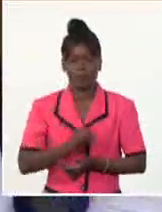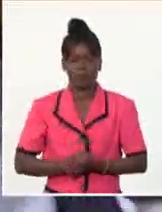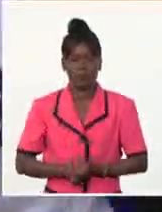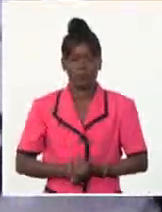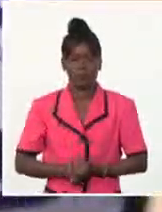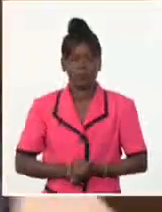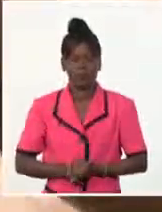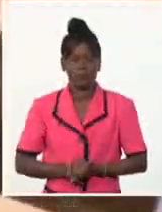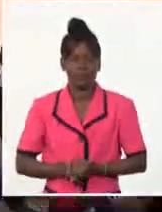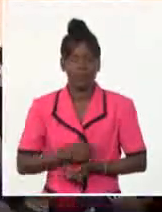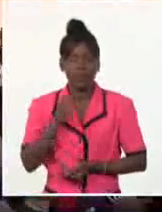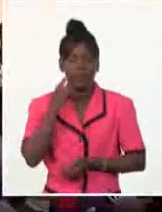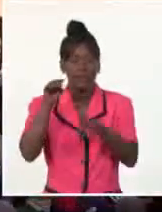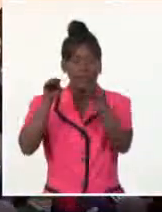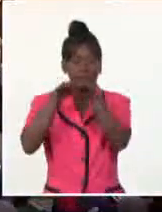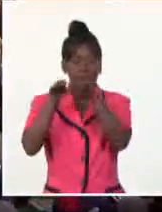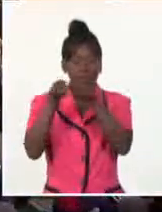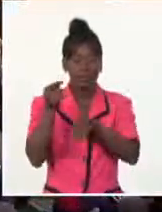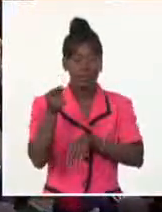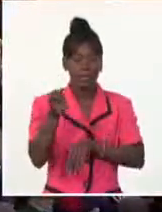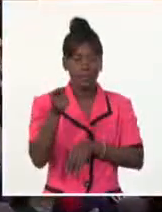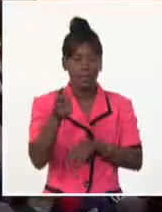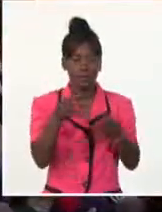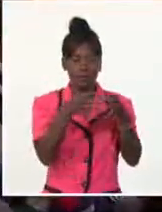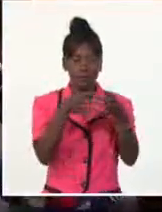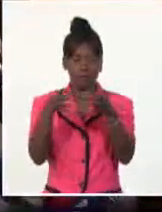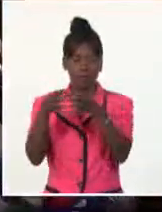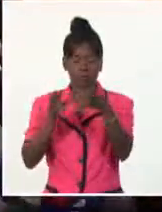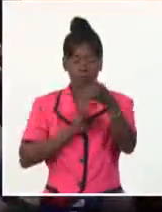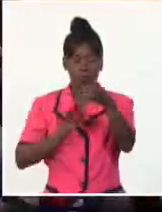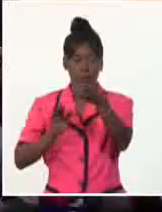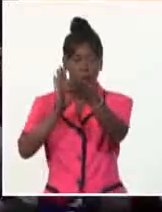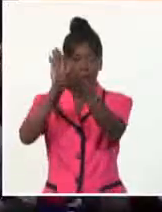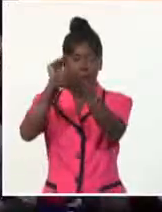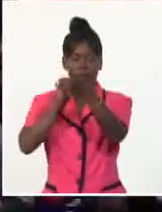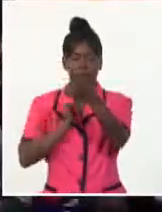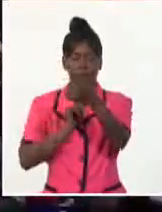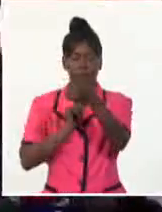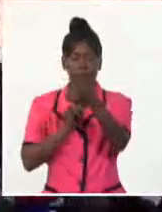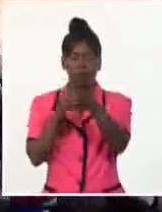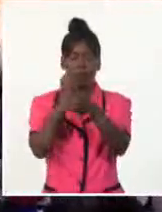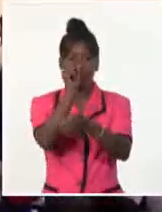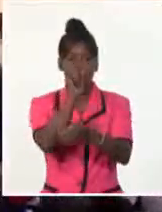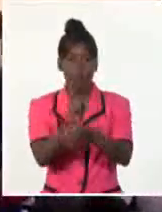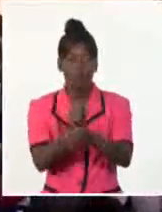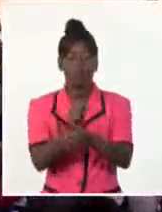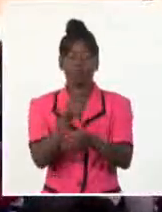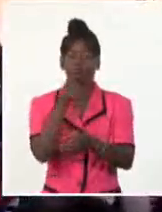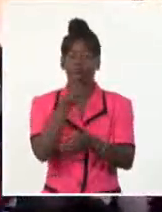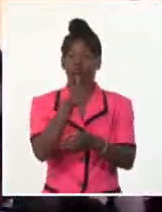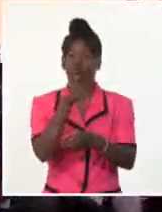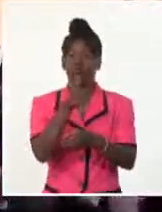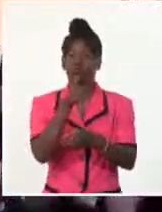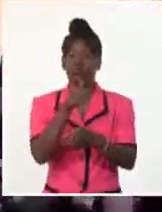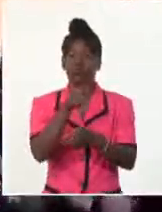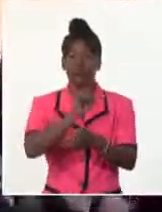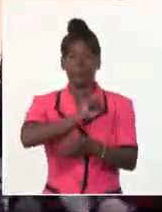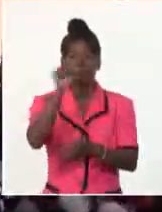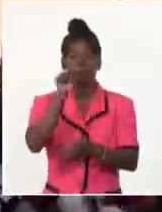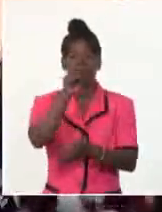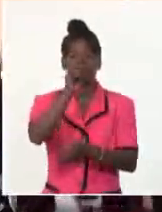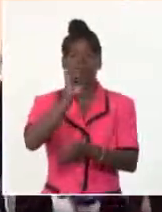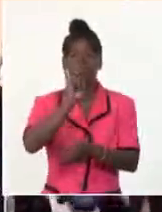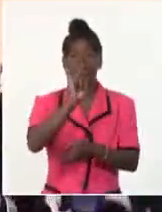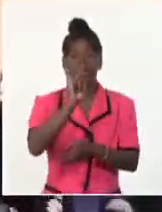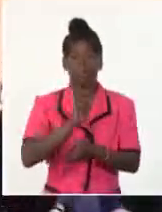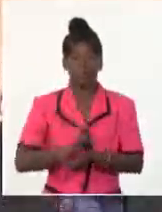El choque supuso el debut con los Clippers de Russell Westbrook, quien abrió como titular y acabó la noche con 17 puntos, 5 rebotes